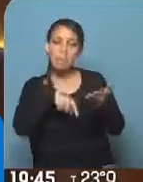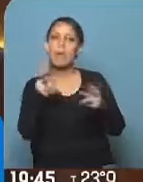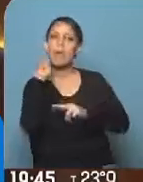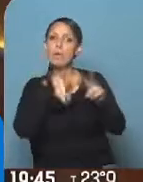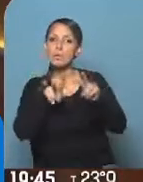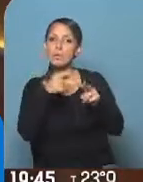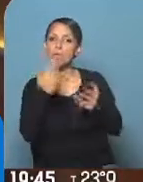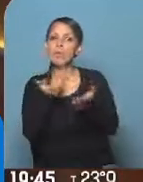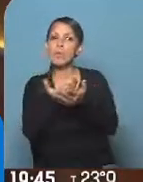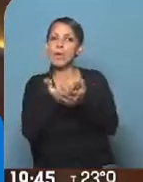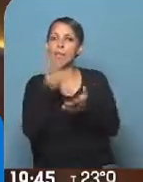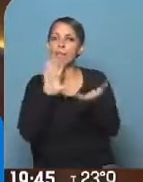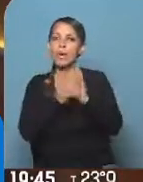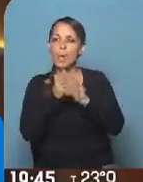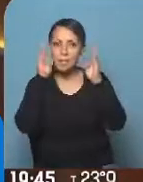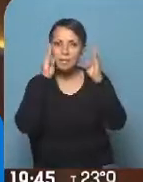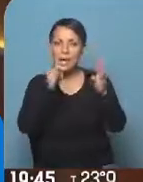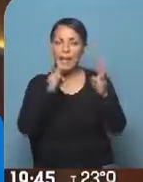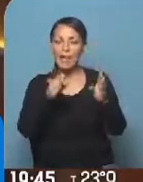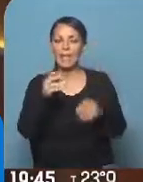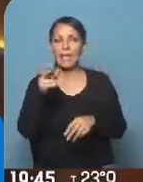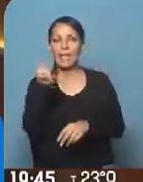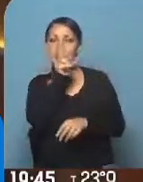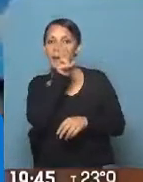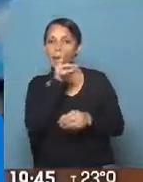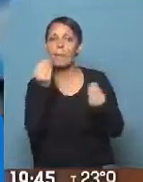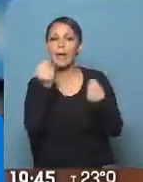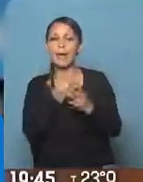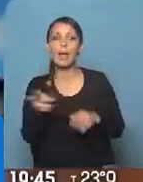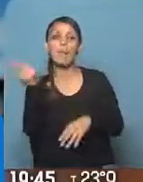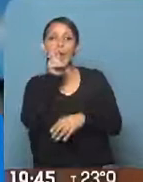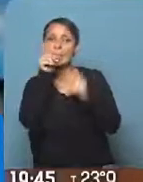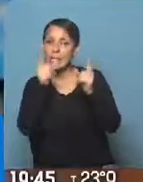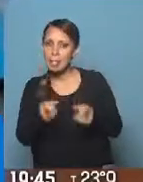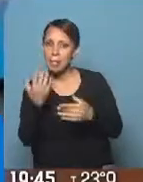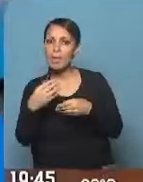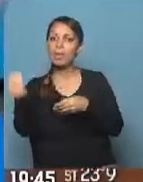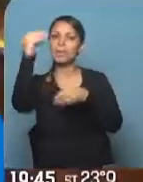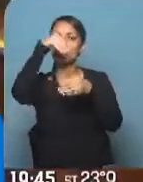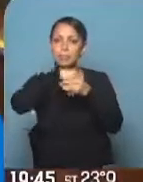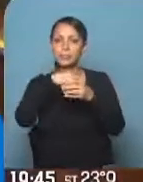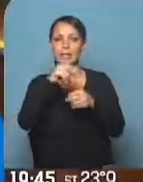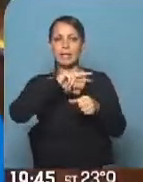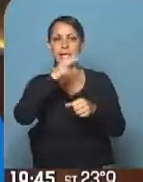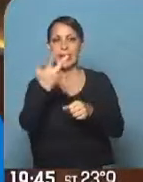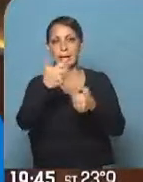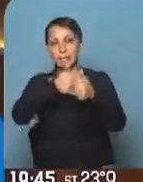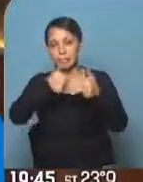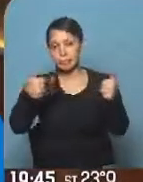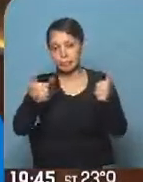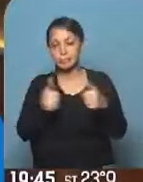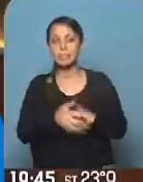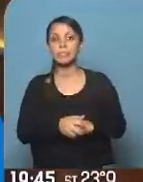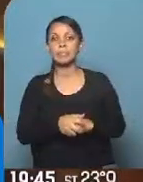y poder de alguna manera generar las condiciones para que las mujeres también podamos integrar ternas habitualmente las ternas